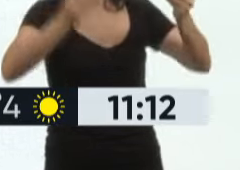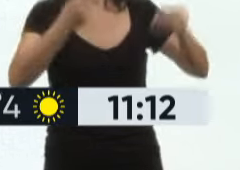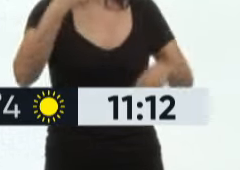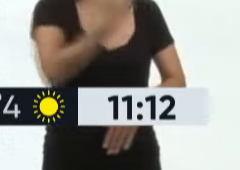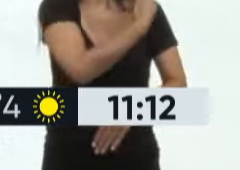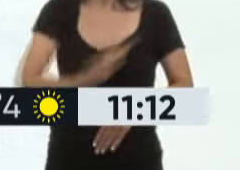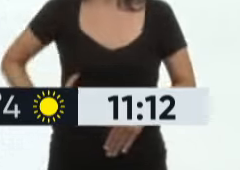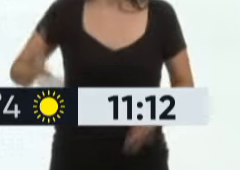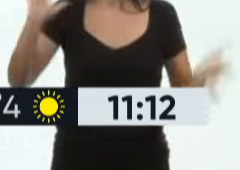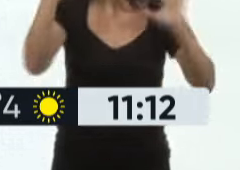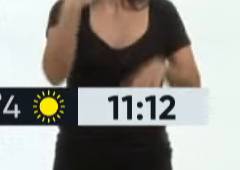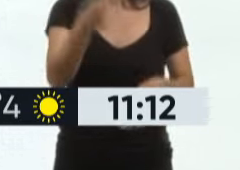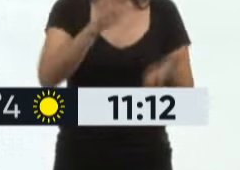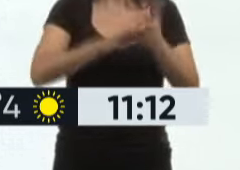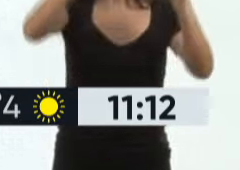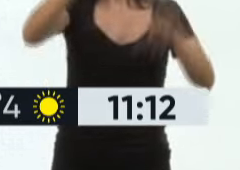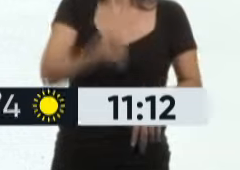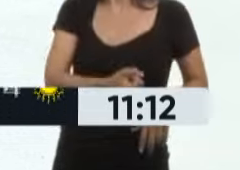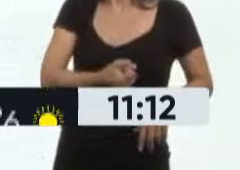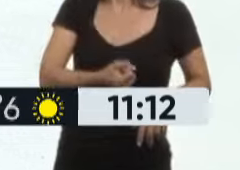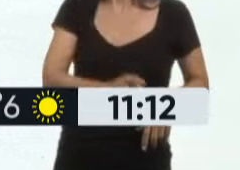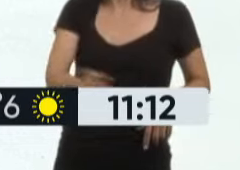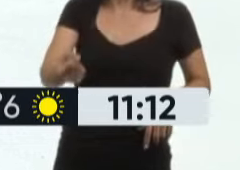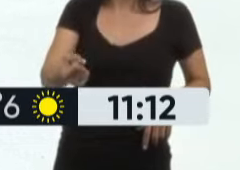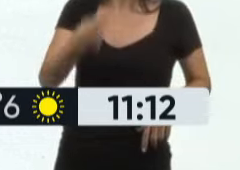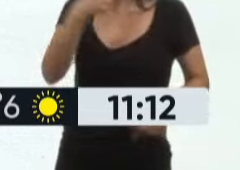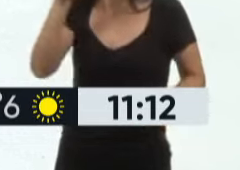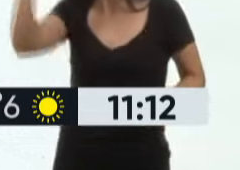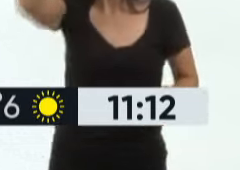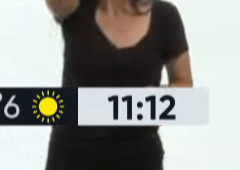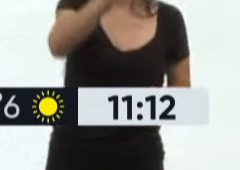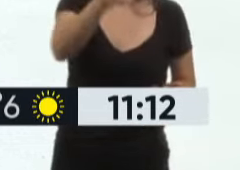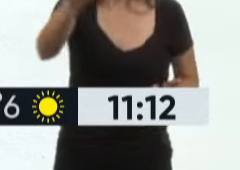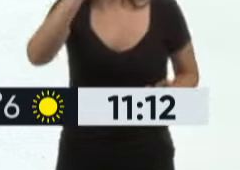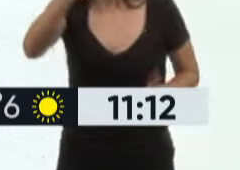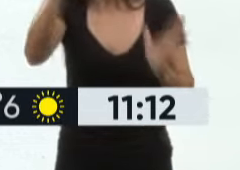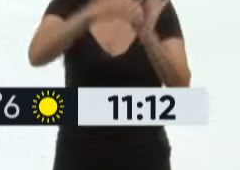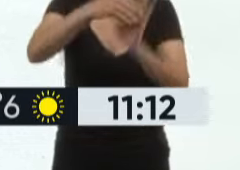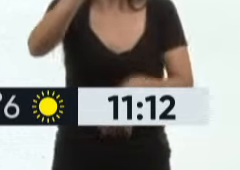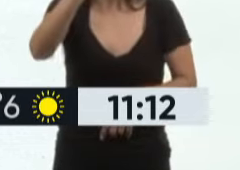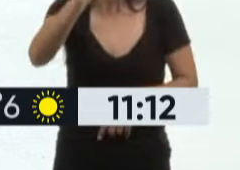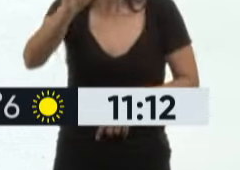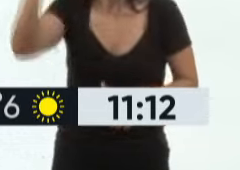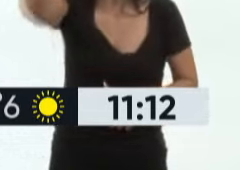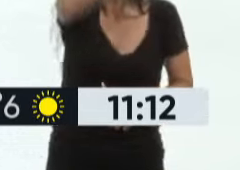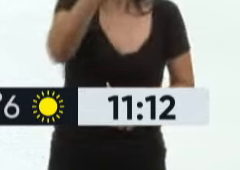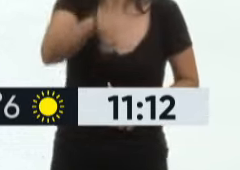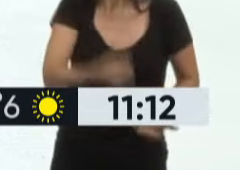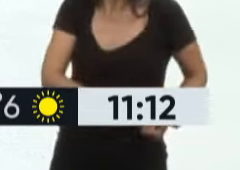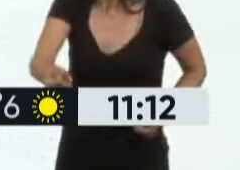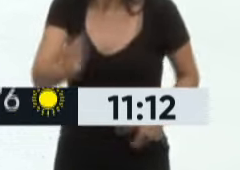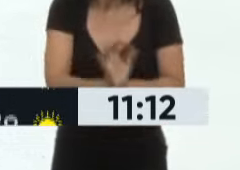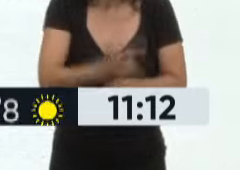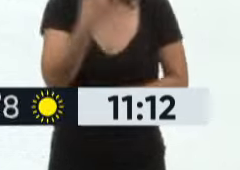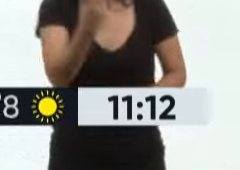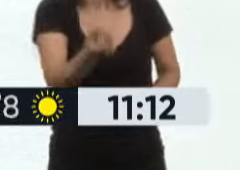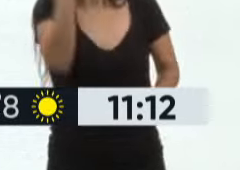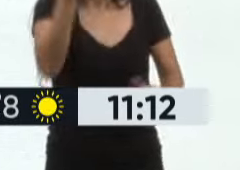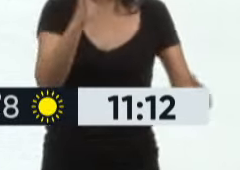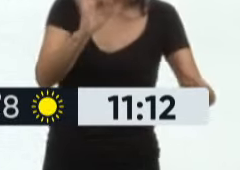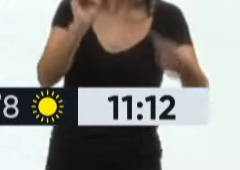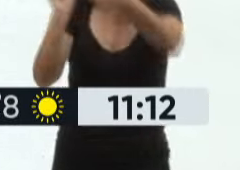Miley con respecto al ajuste que le reclama a las provincias no 60,000 millones de dólares Cómo entienden o si han tenido algún contacto